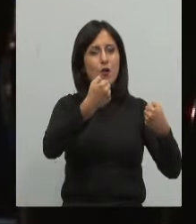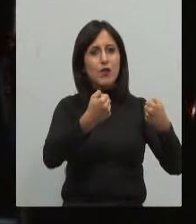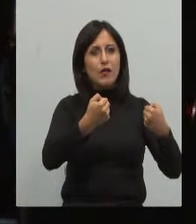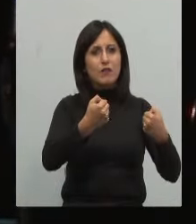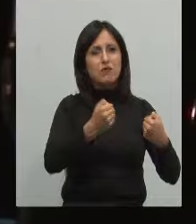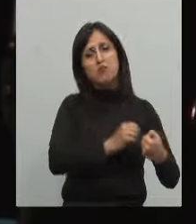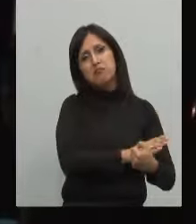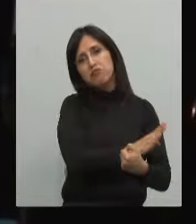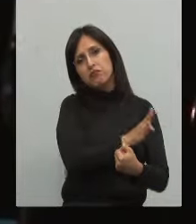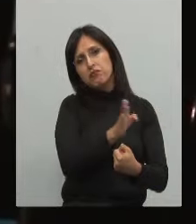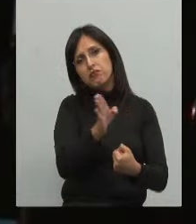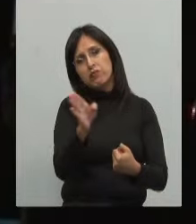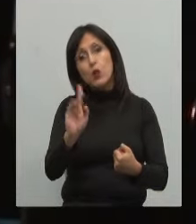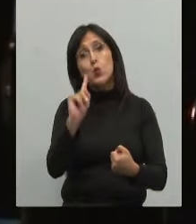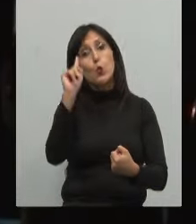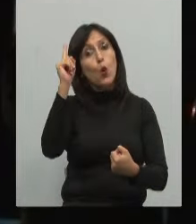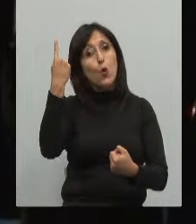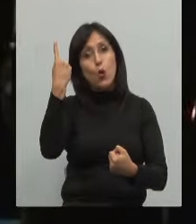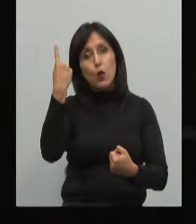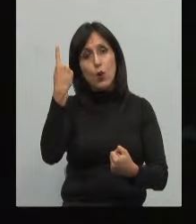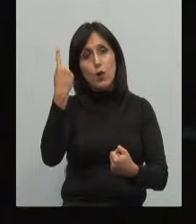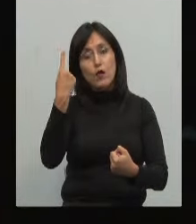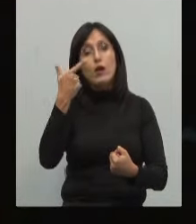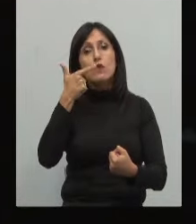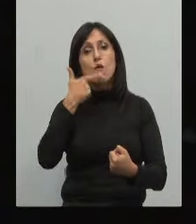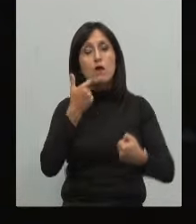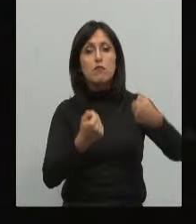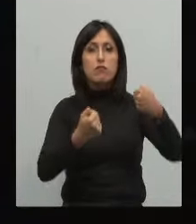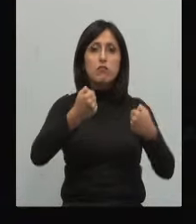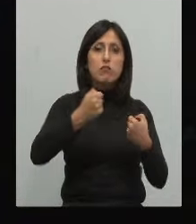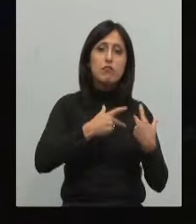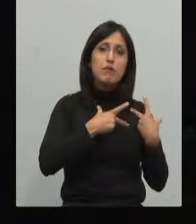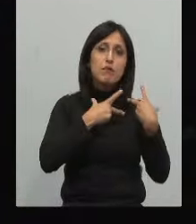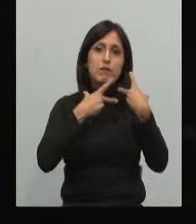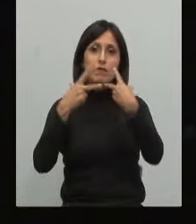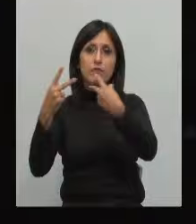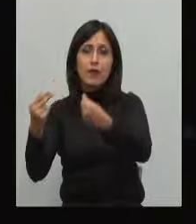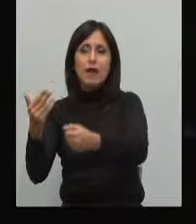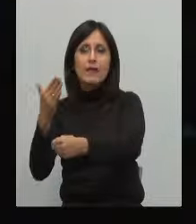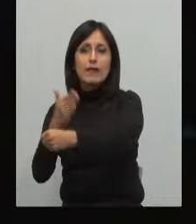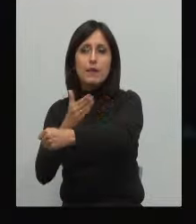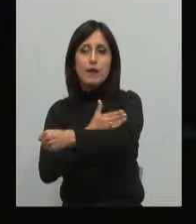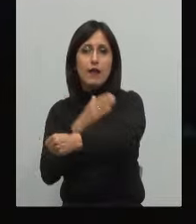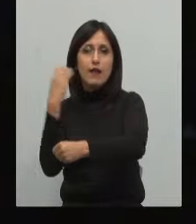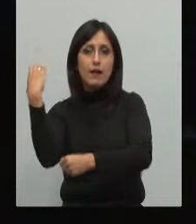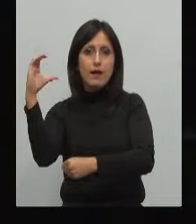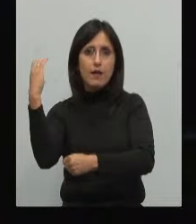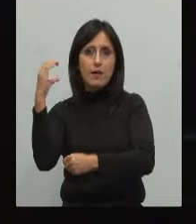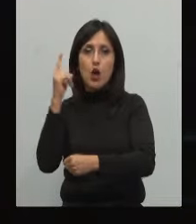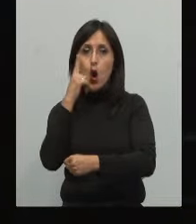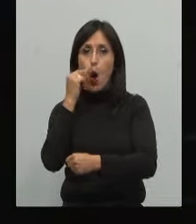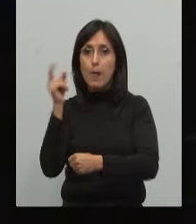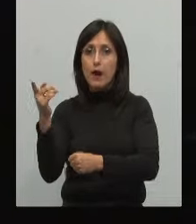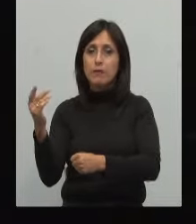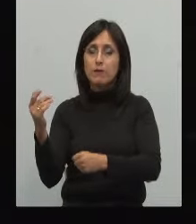asistió solo y en las cámaras se nota cuando él llega a la terminal y el hombre este sube